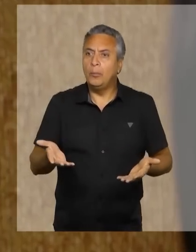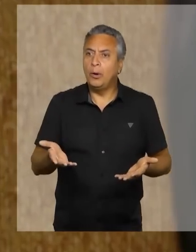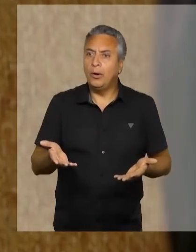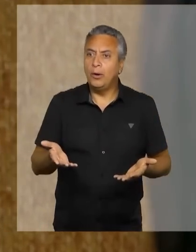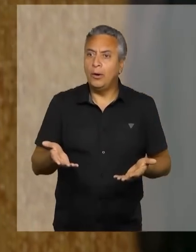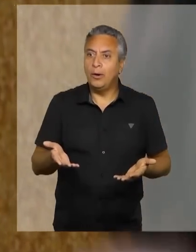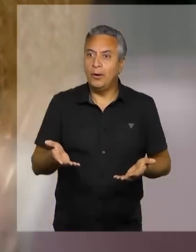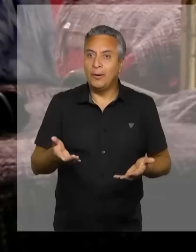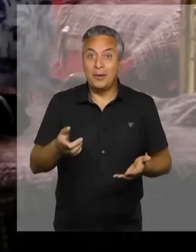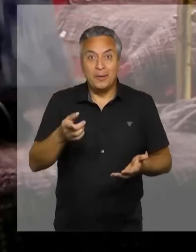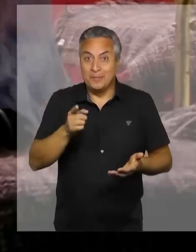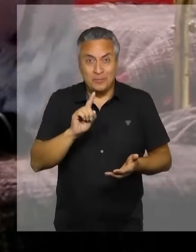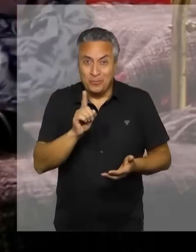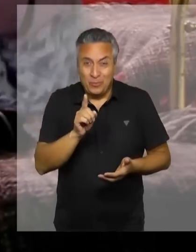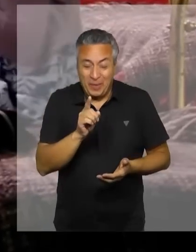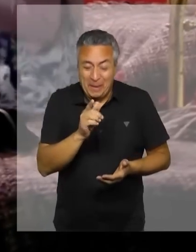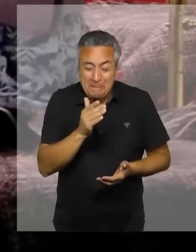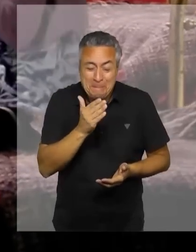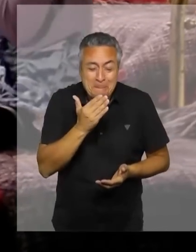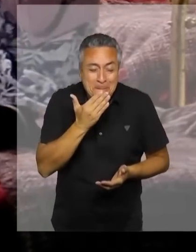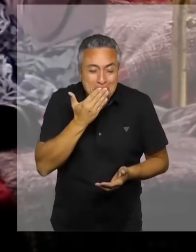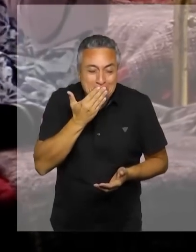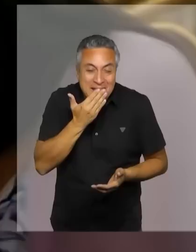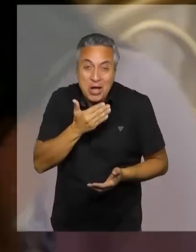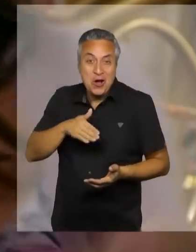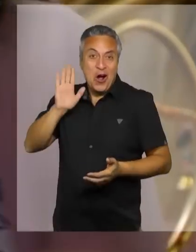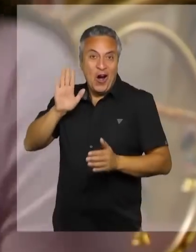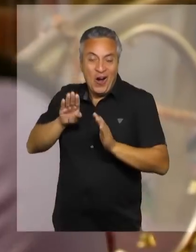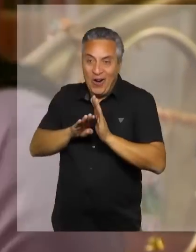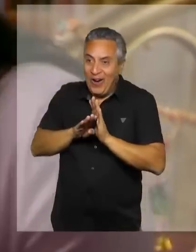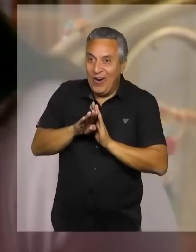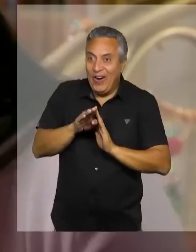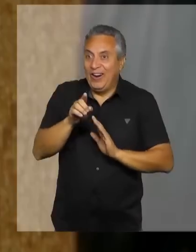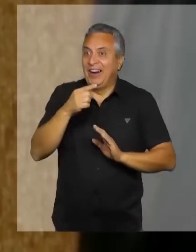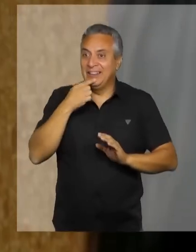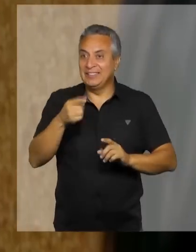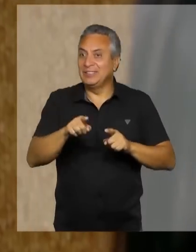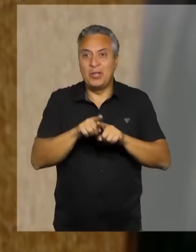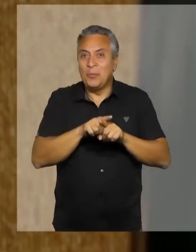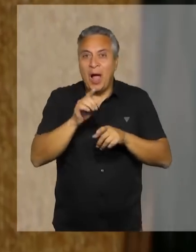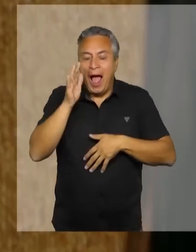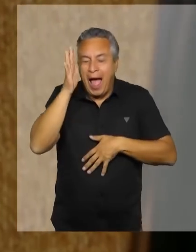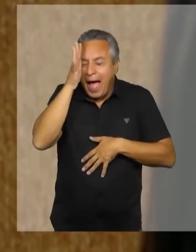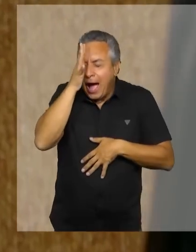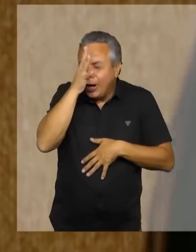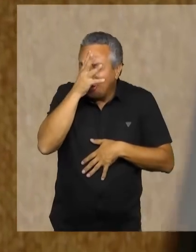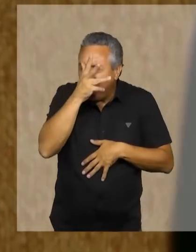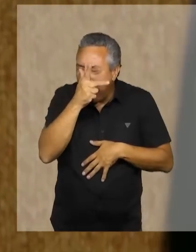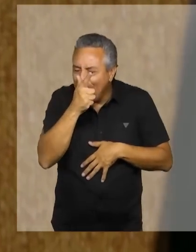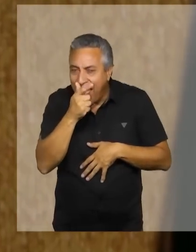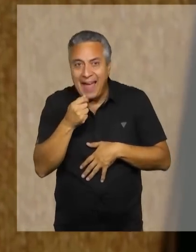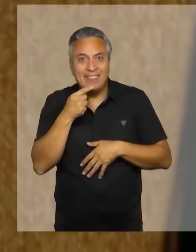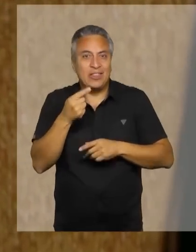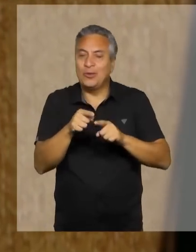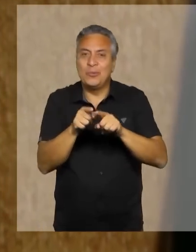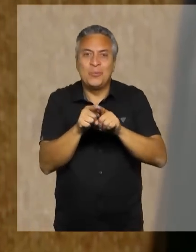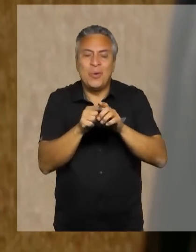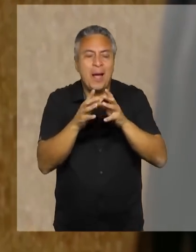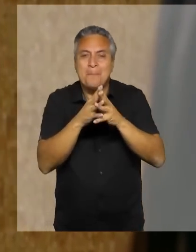¡Fue mejor! ¡Ay, Jacinta, fue tan romántico! Fue como lindo, así